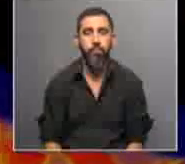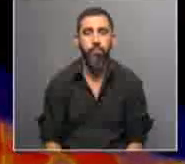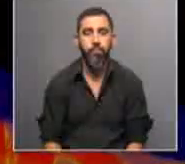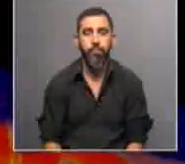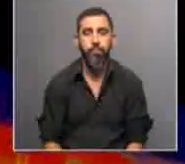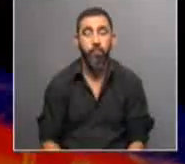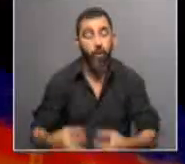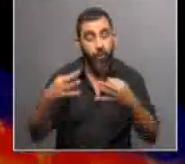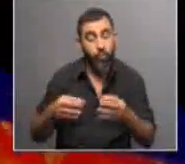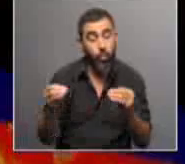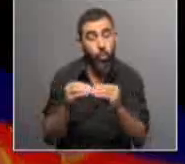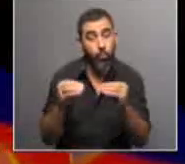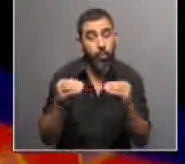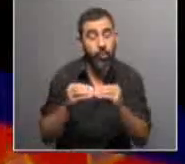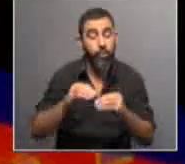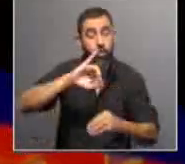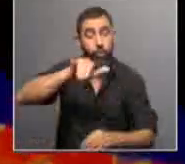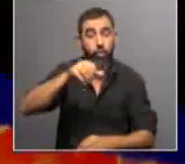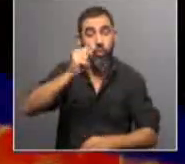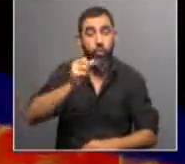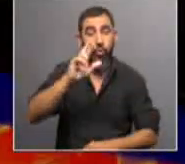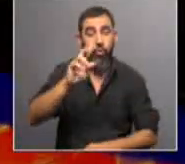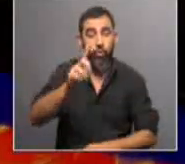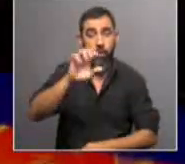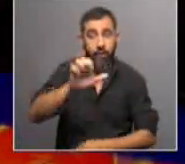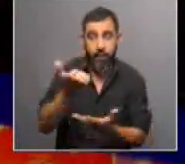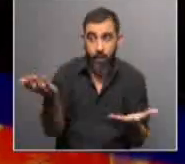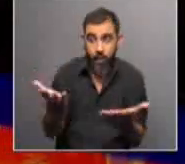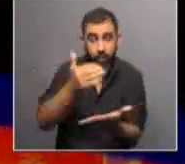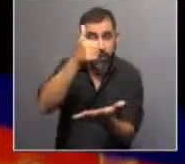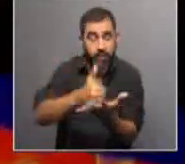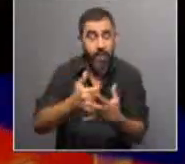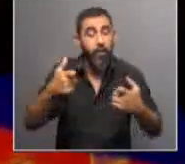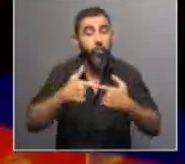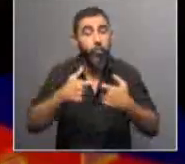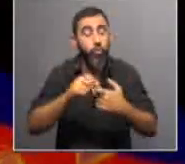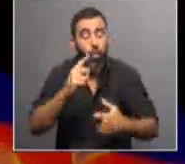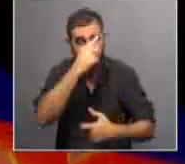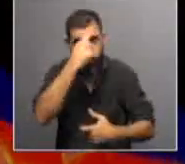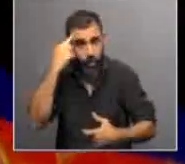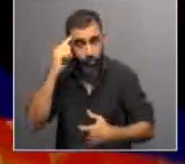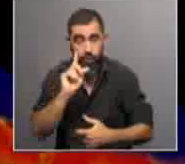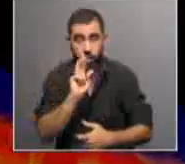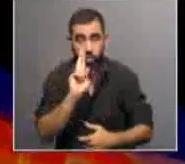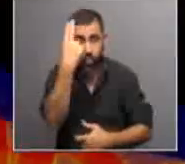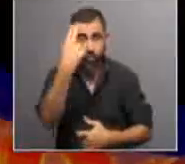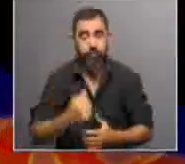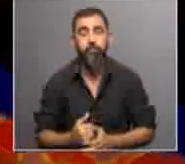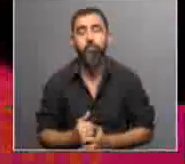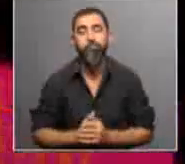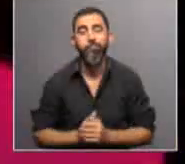Y justamente nuestro compañero Jorge Temponi se encuentra en este momento en la Asociación Down del Uruguay. Muy buenas tardes, Tempo.